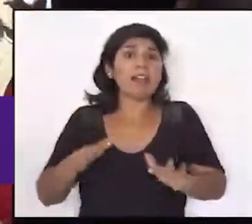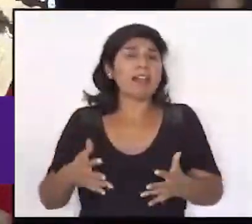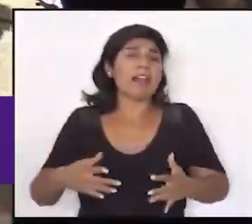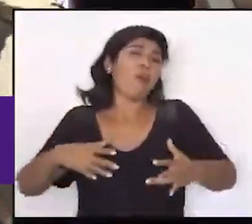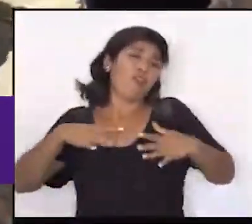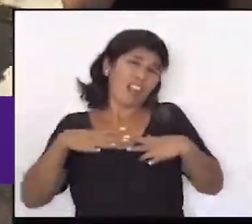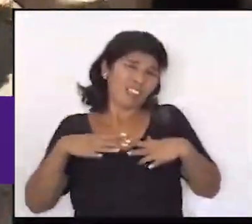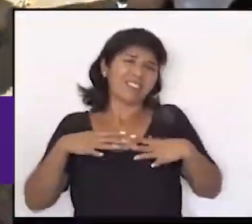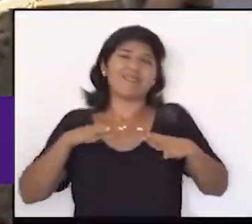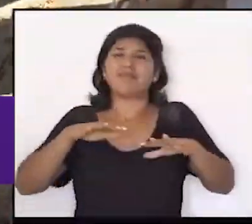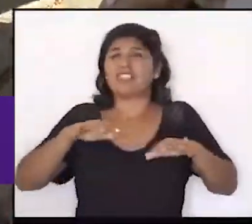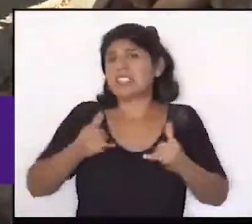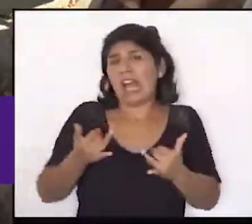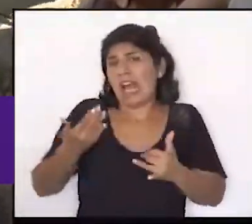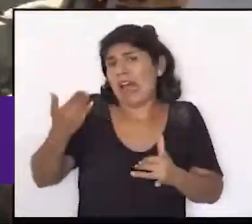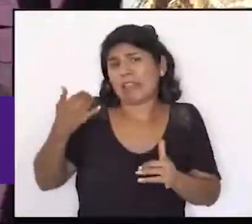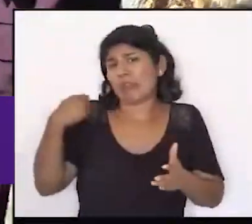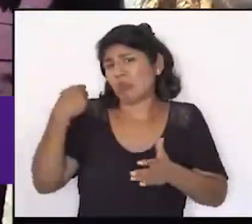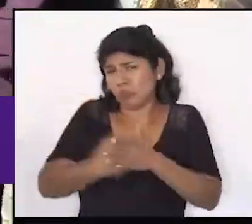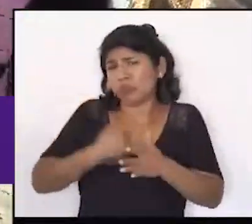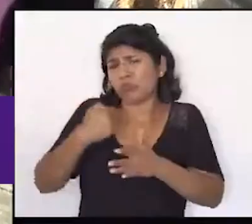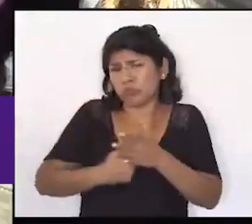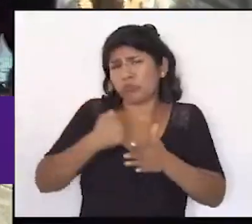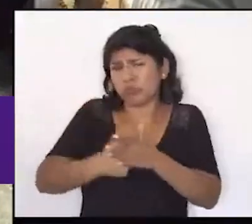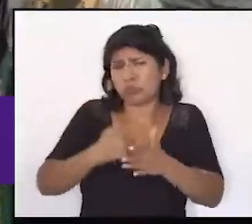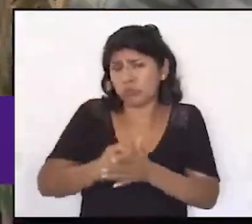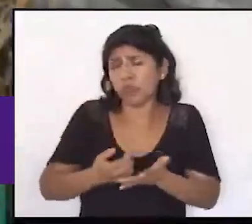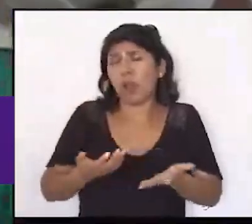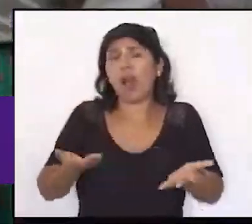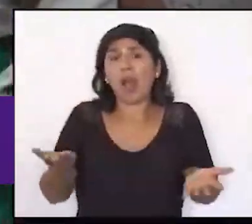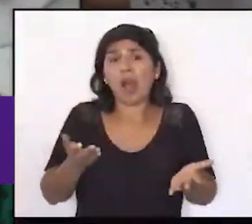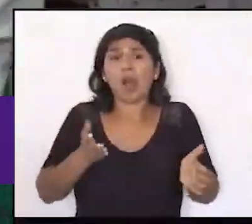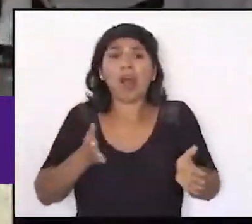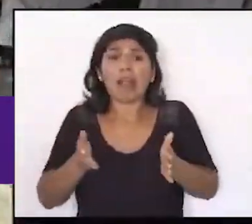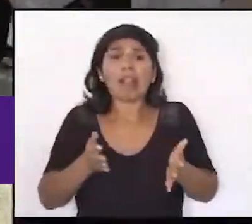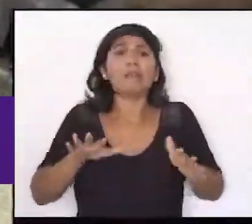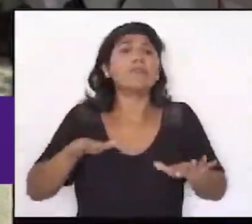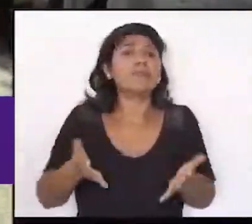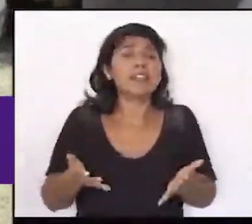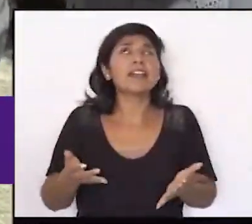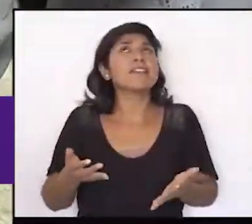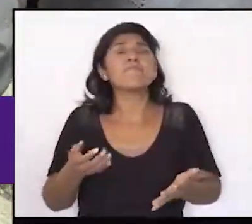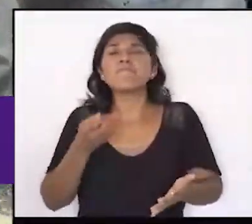la etapa de retiro, donde ya hemos luchado mucho en la vida,